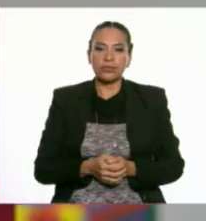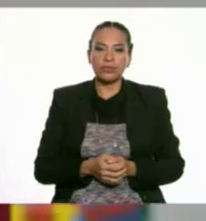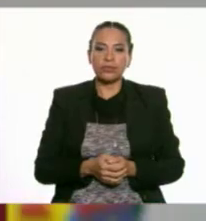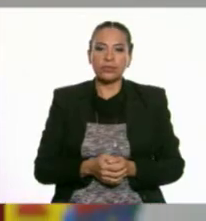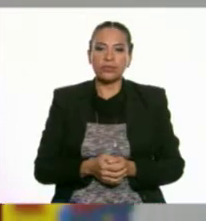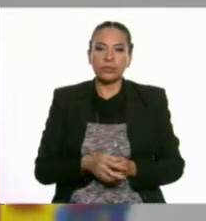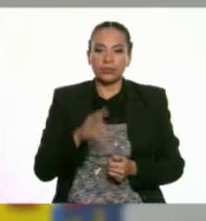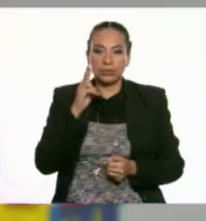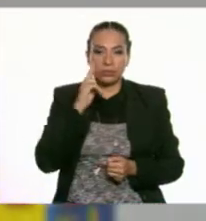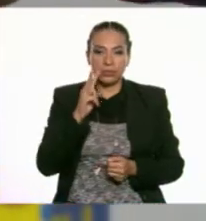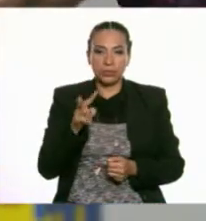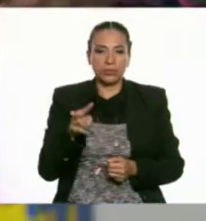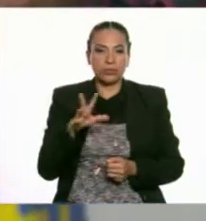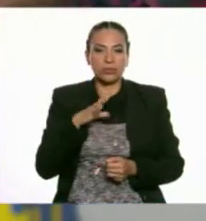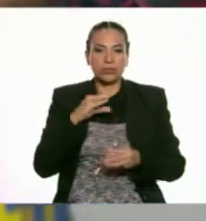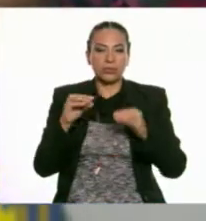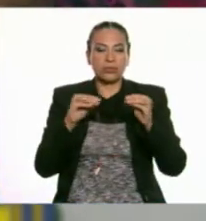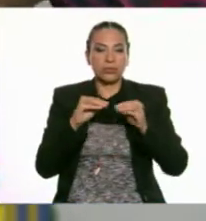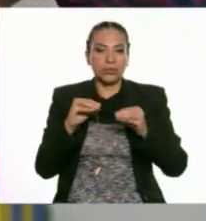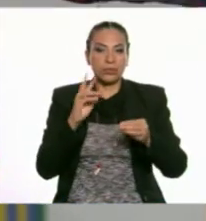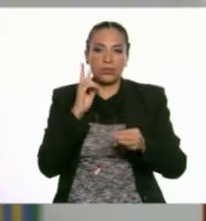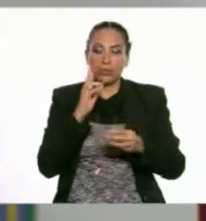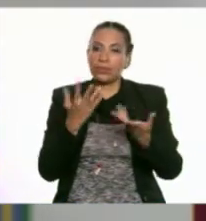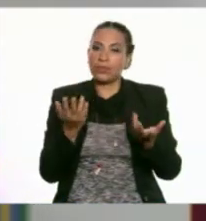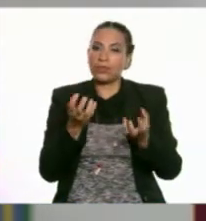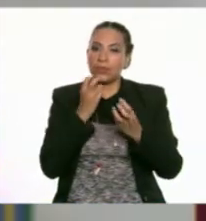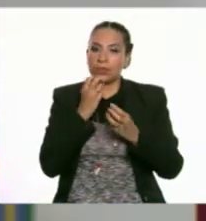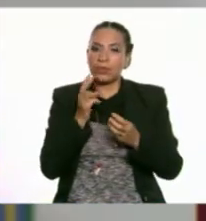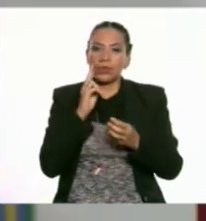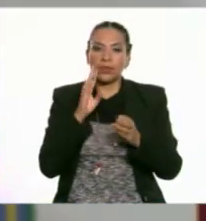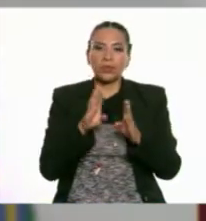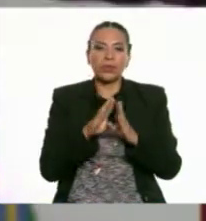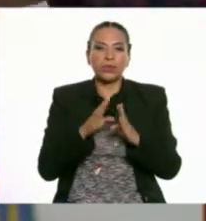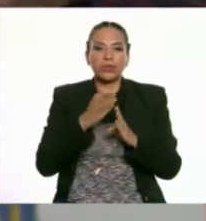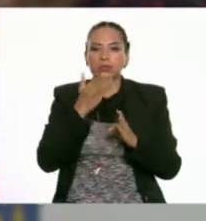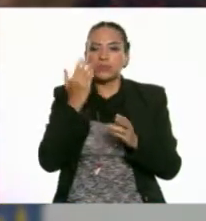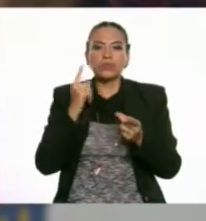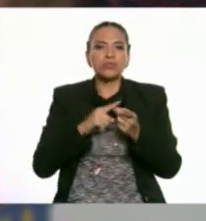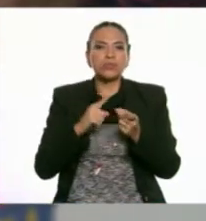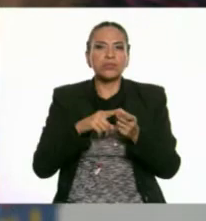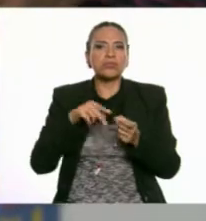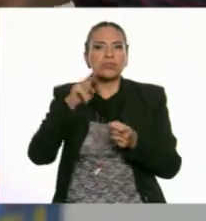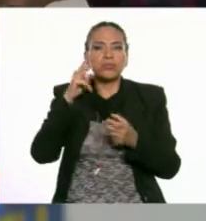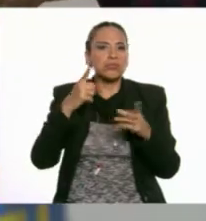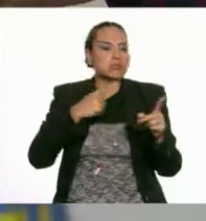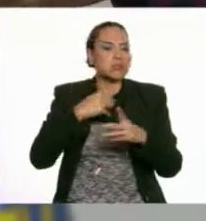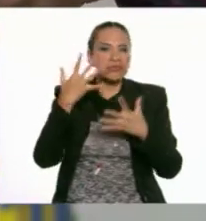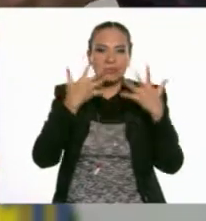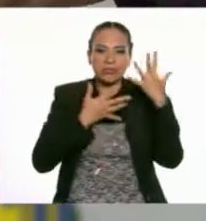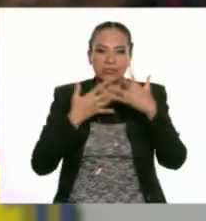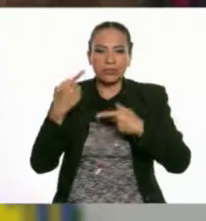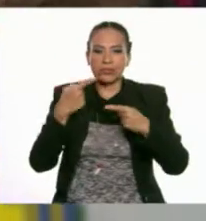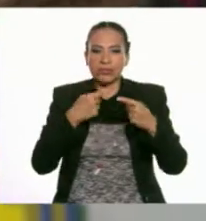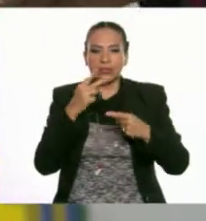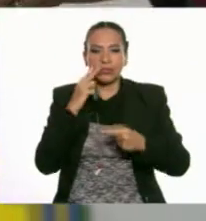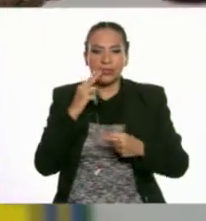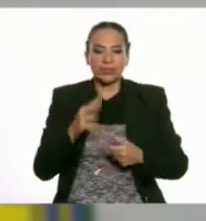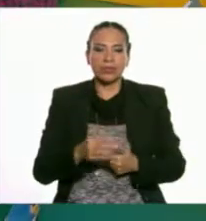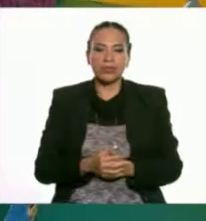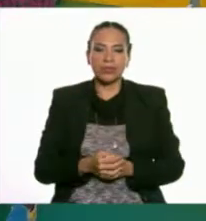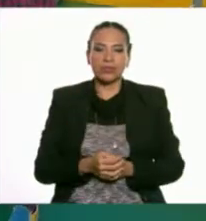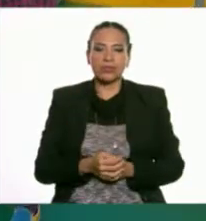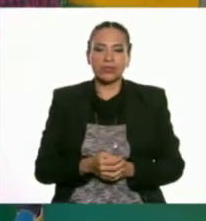se mueve, ¿ya viste? Órale. Como que no sabe dónde está el norte. Exacto. A